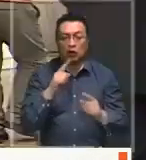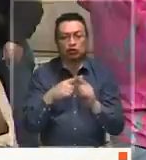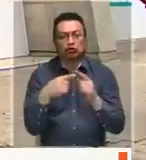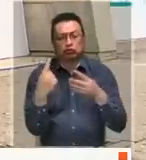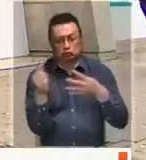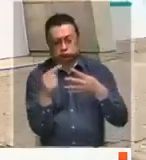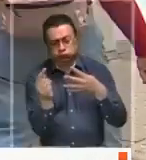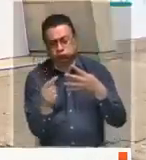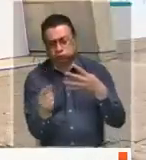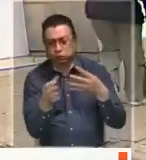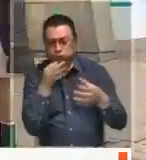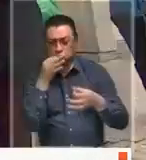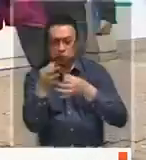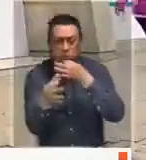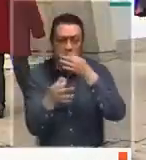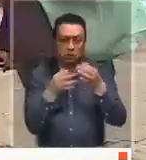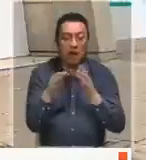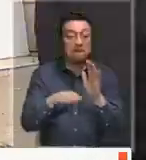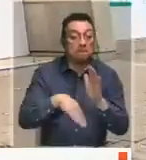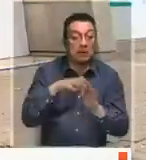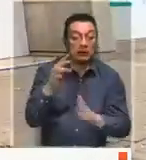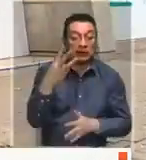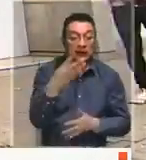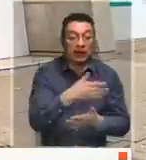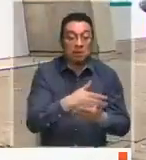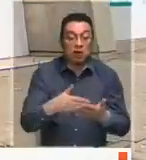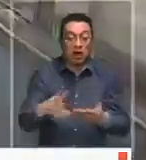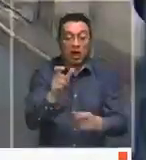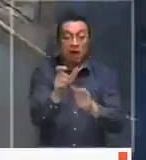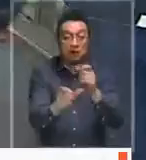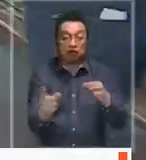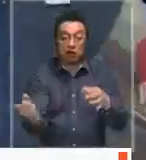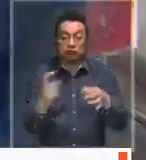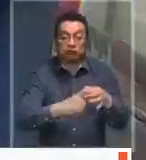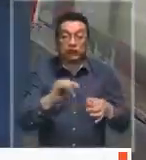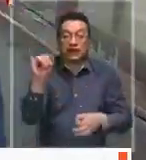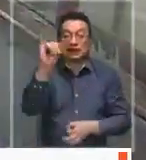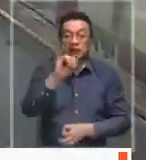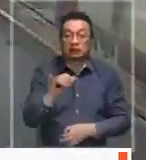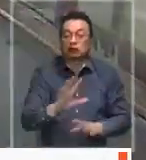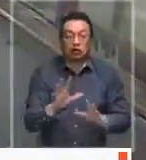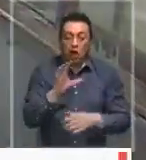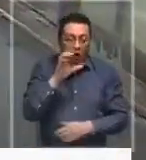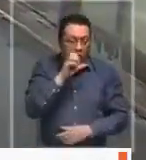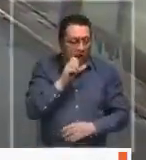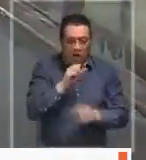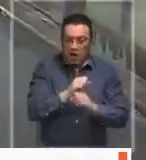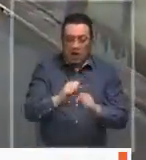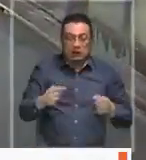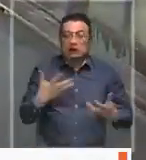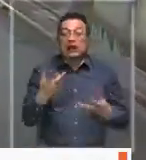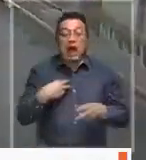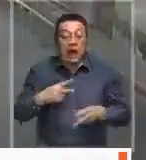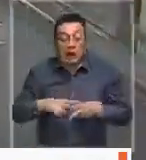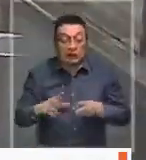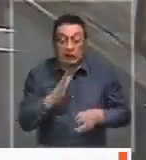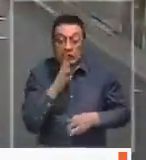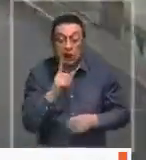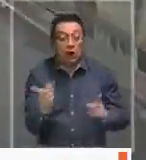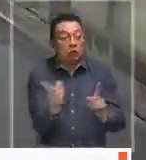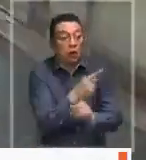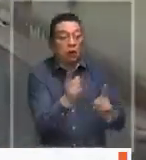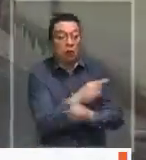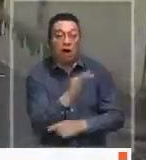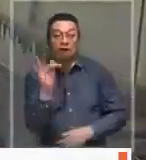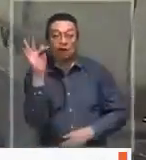esos dichos están los más de 3 millones de afiliados. El sistema no aguanta, no sé qué hacer, mucha gente está migrando a